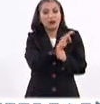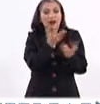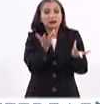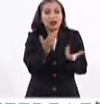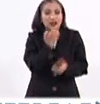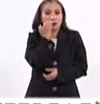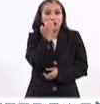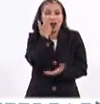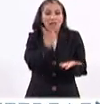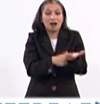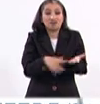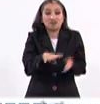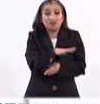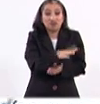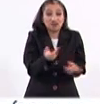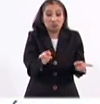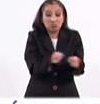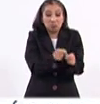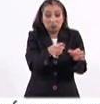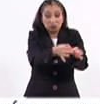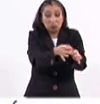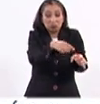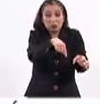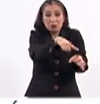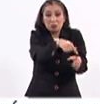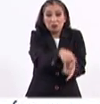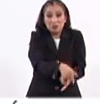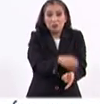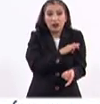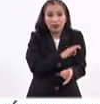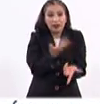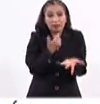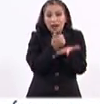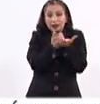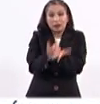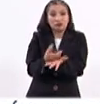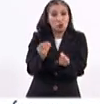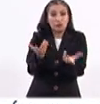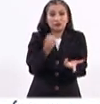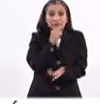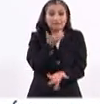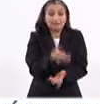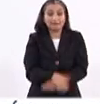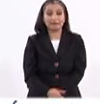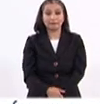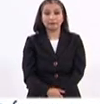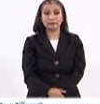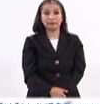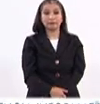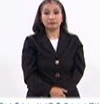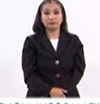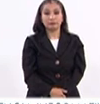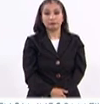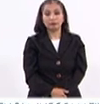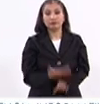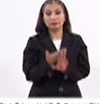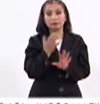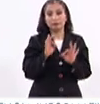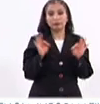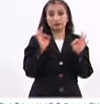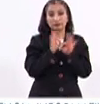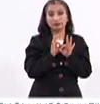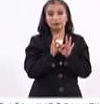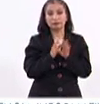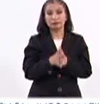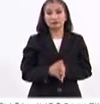pudiese hacer a nivel de educación básica, pues no se está haciendo, ¿no? Claro. Pues muy importante